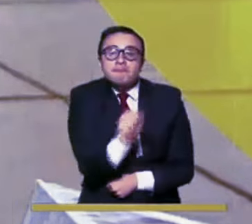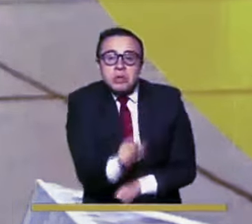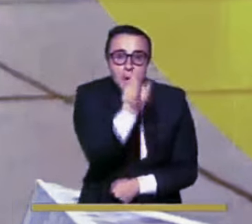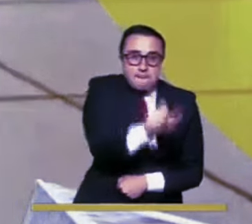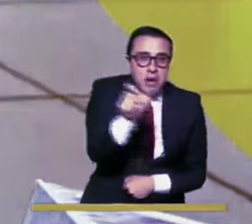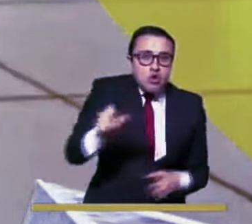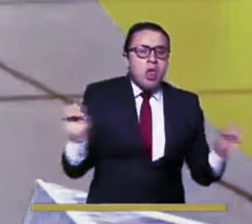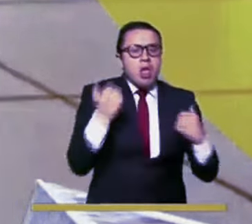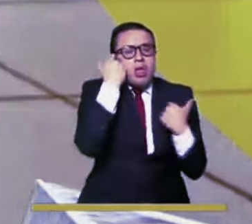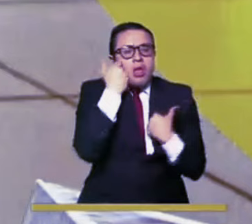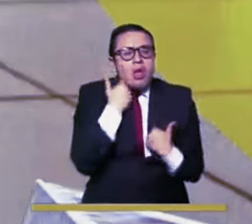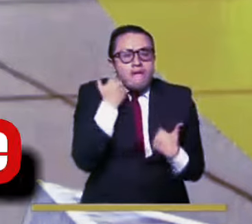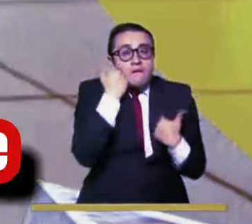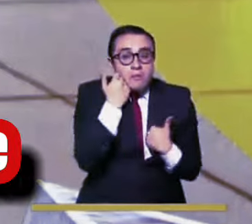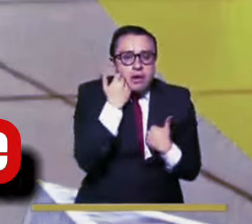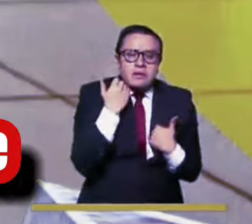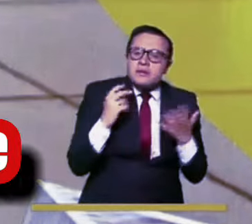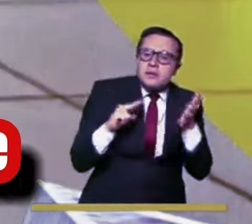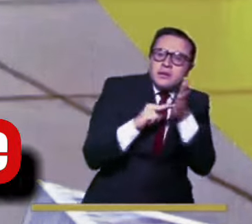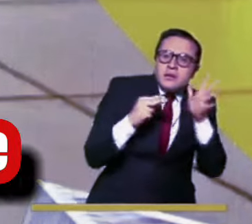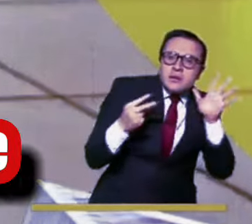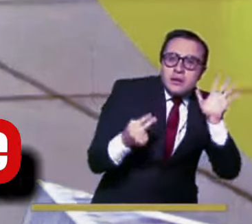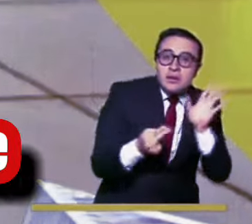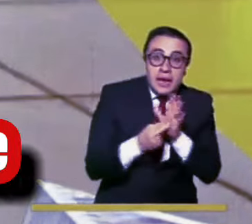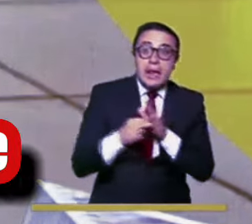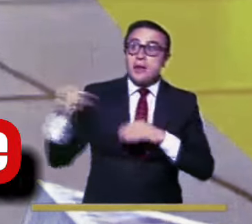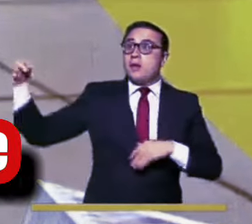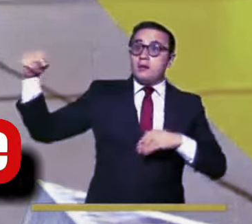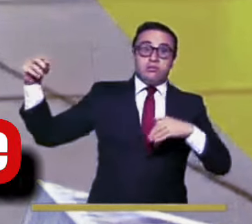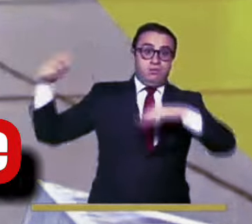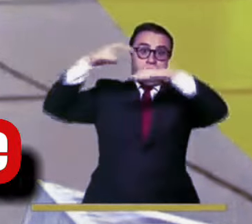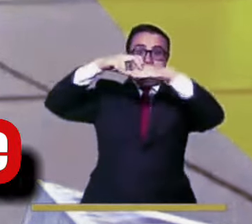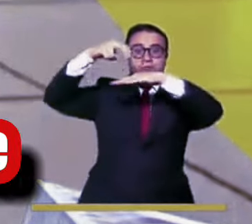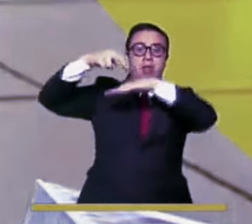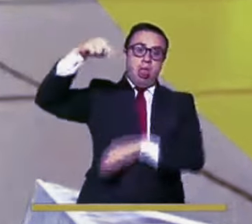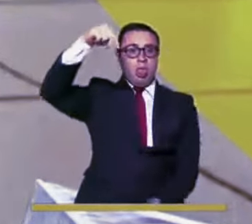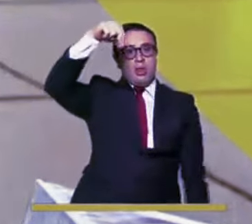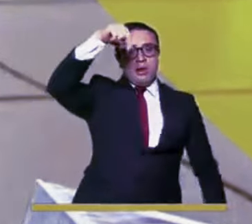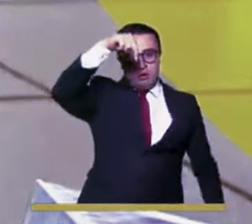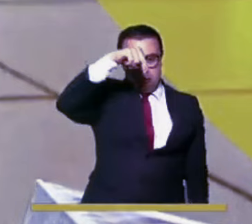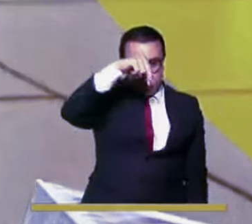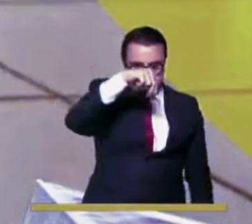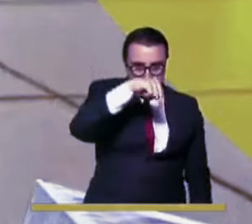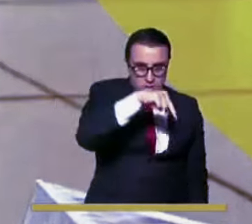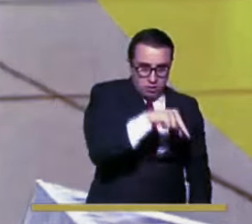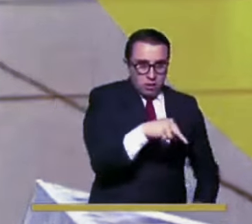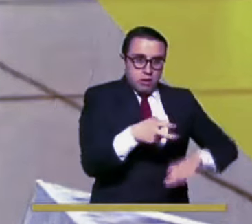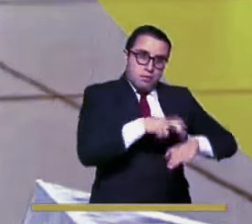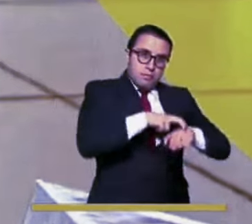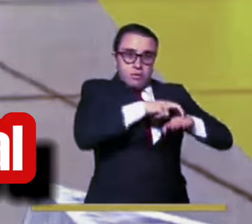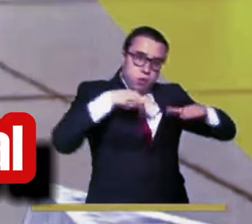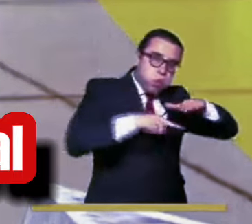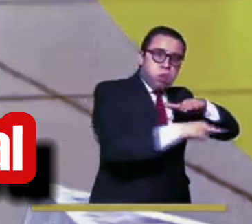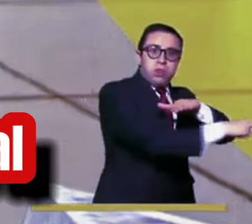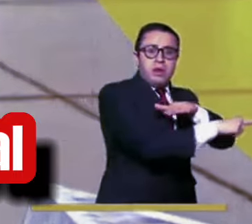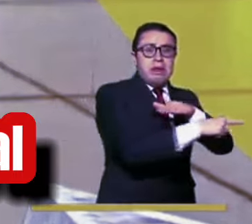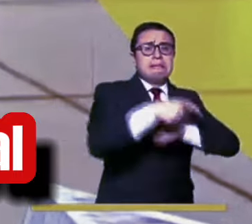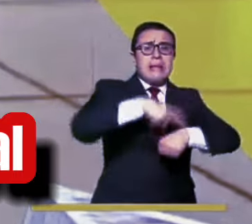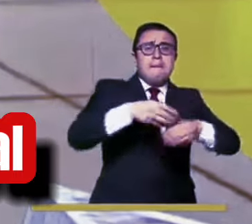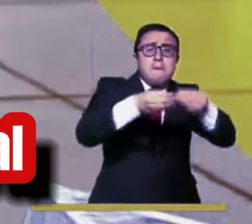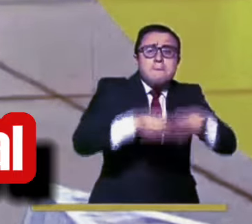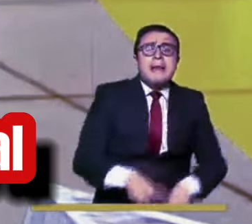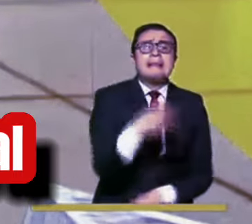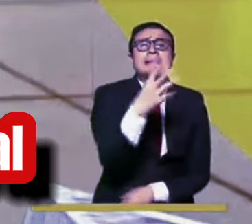enfermas, esto puede significar la pérdida de media hora de tiempo de viaje yendo de una estación a otra. Y para las